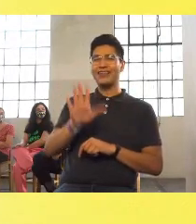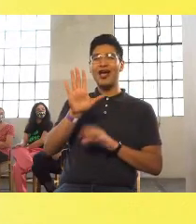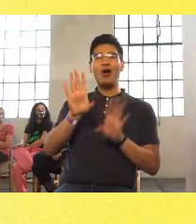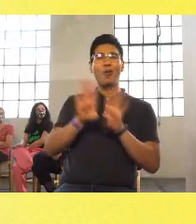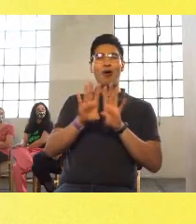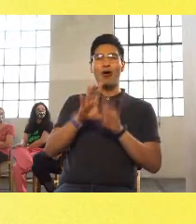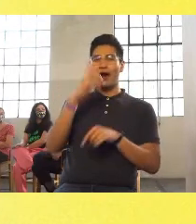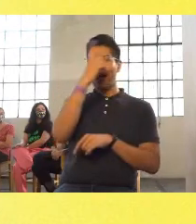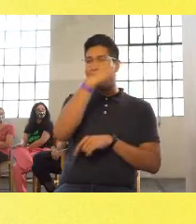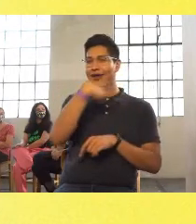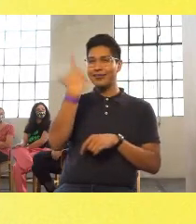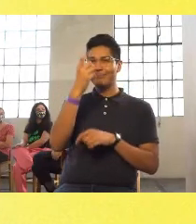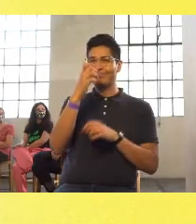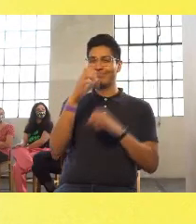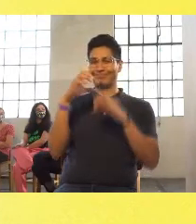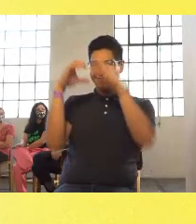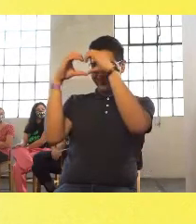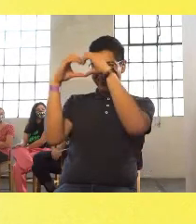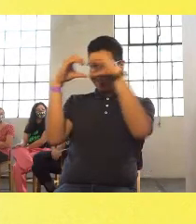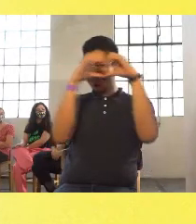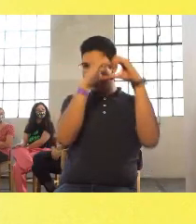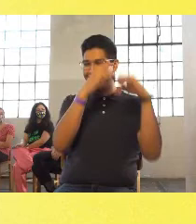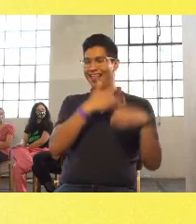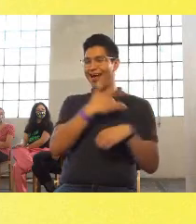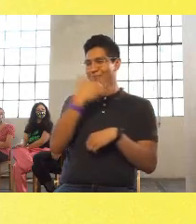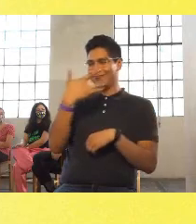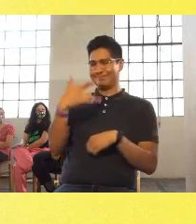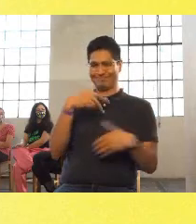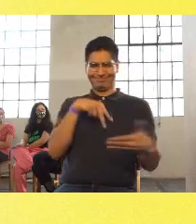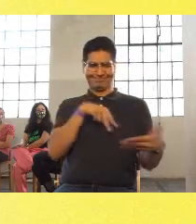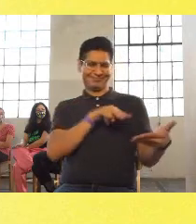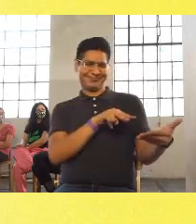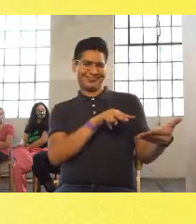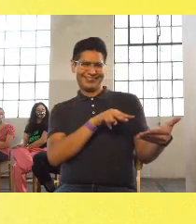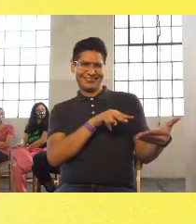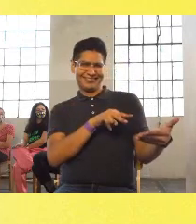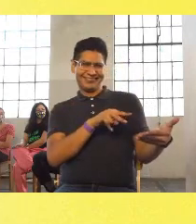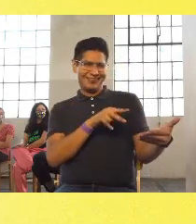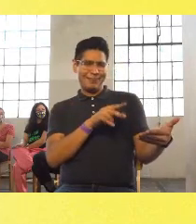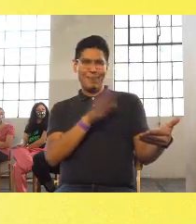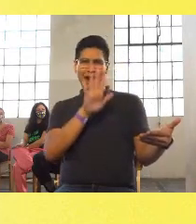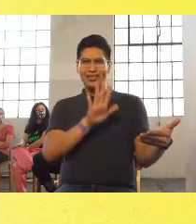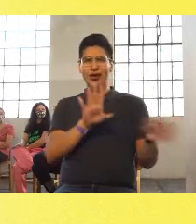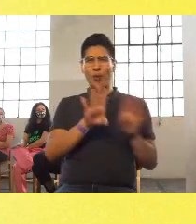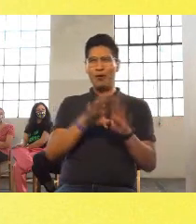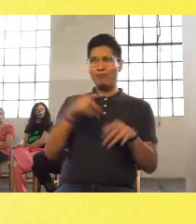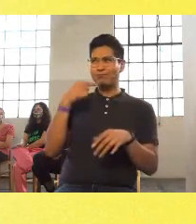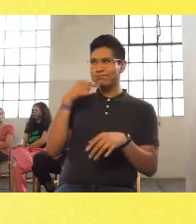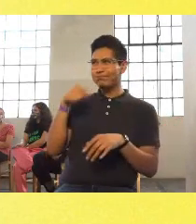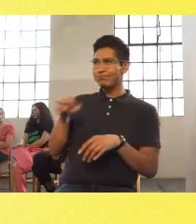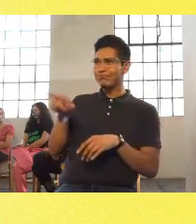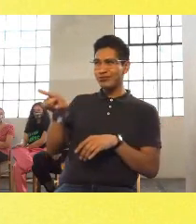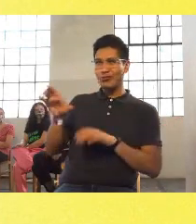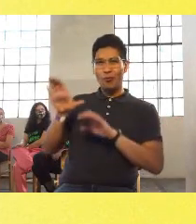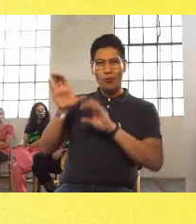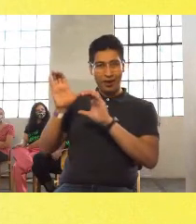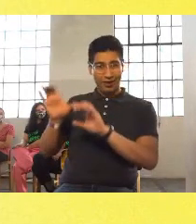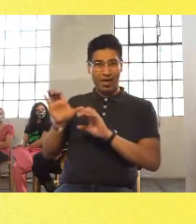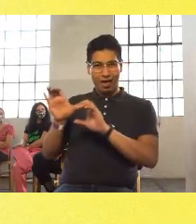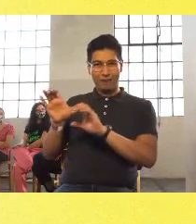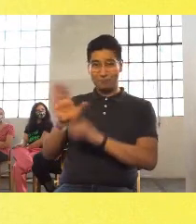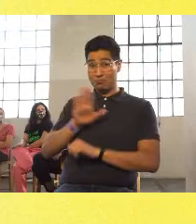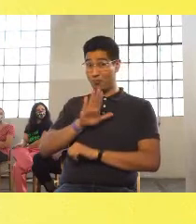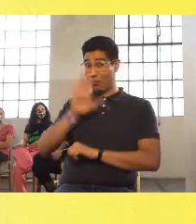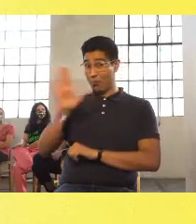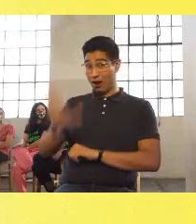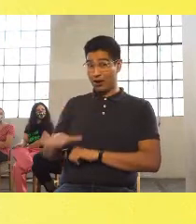enamorada, y me resultó muy curioso como la combinación de amenaza a amor, ¿no? O sea, como también a nivel simbólico